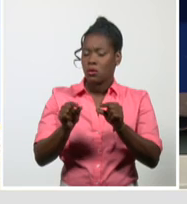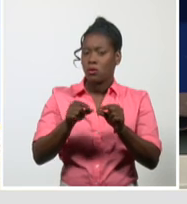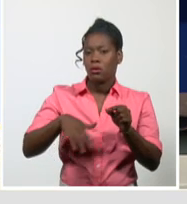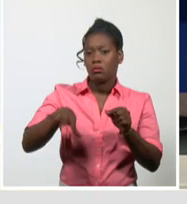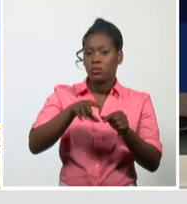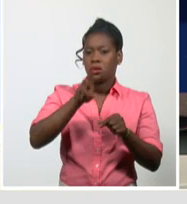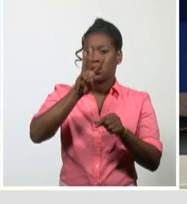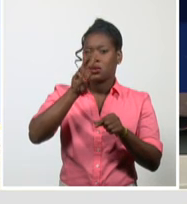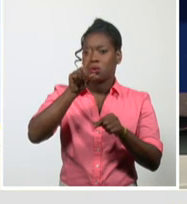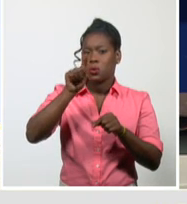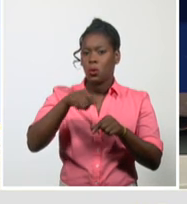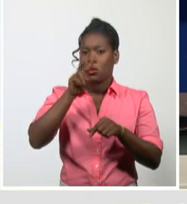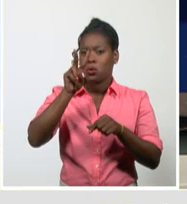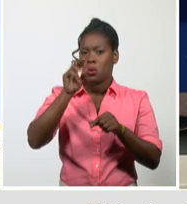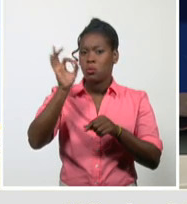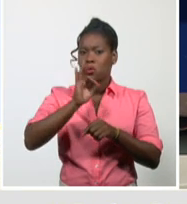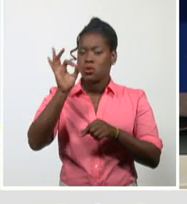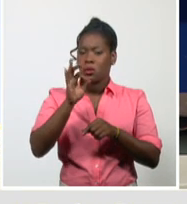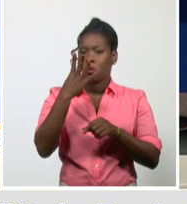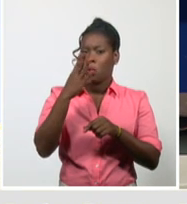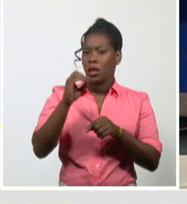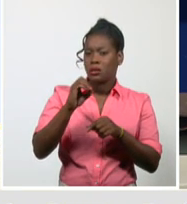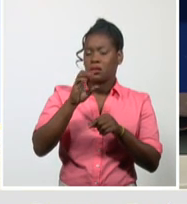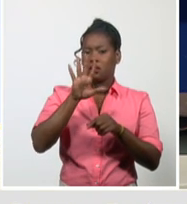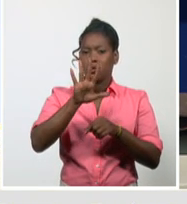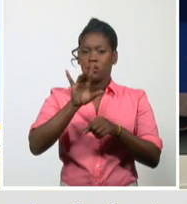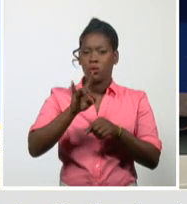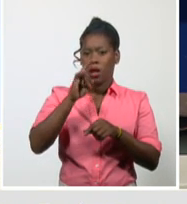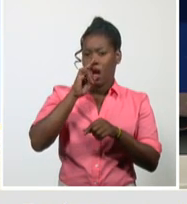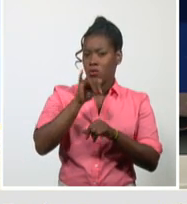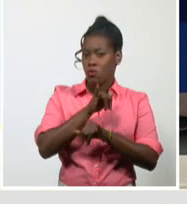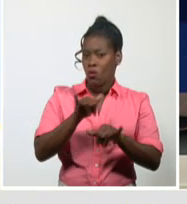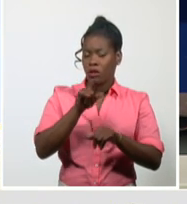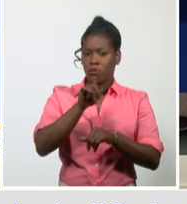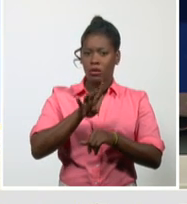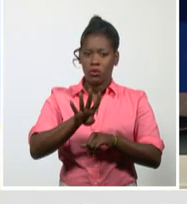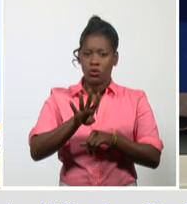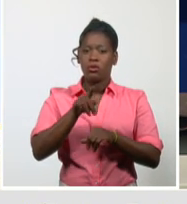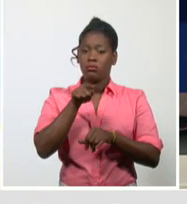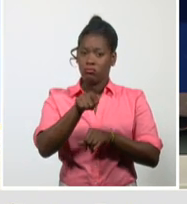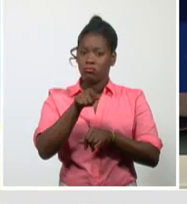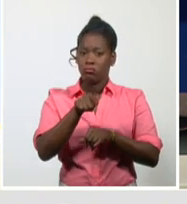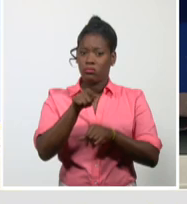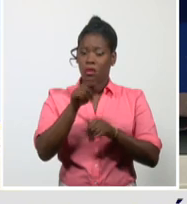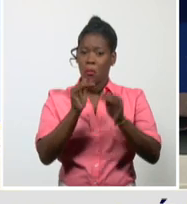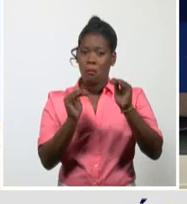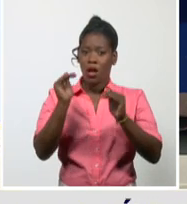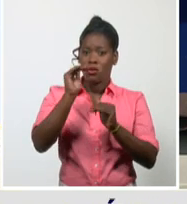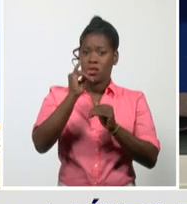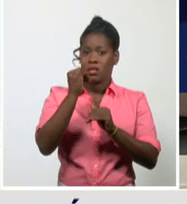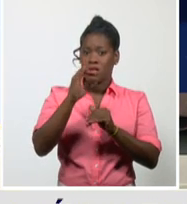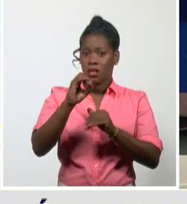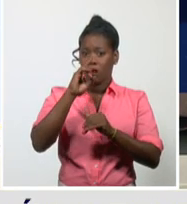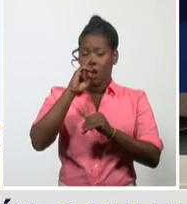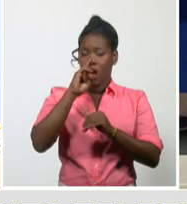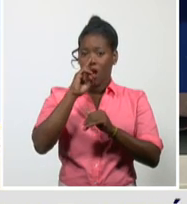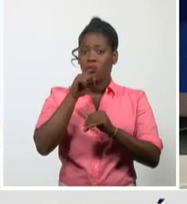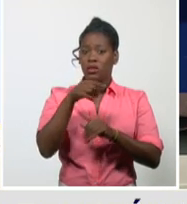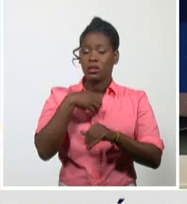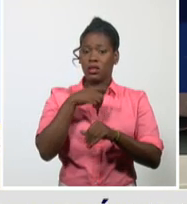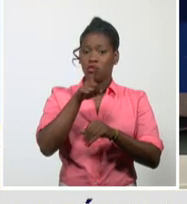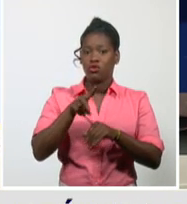40 y 59 años hubo 14 y de 60 y más años hubo 12 casos confirmados en